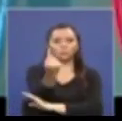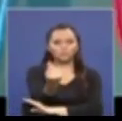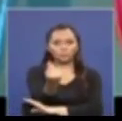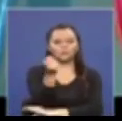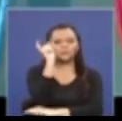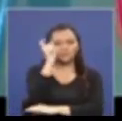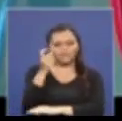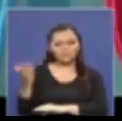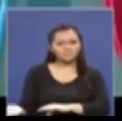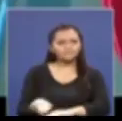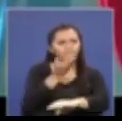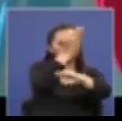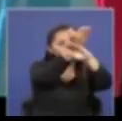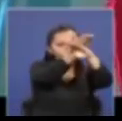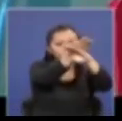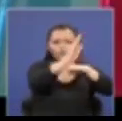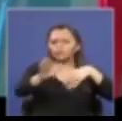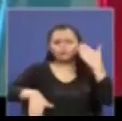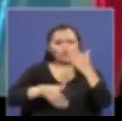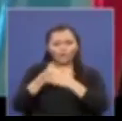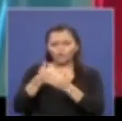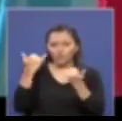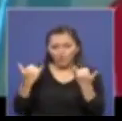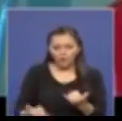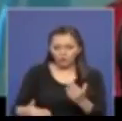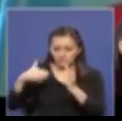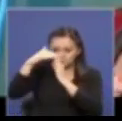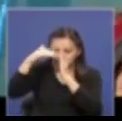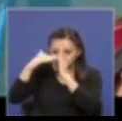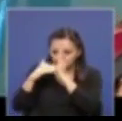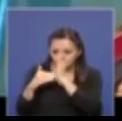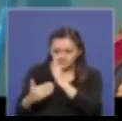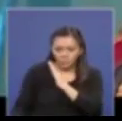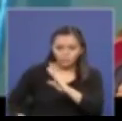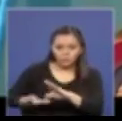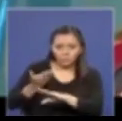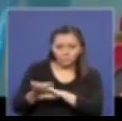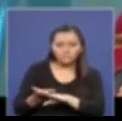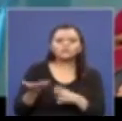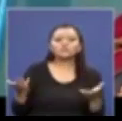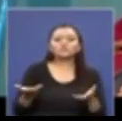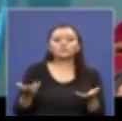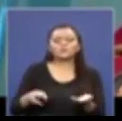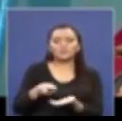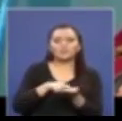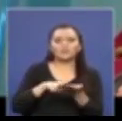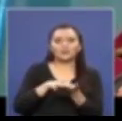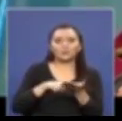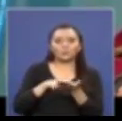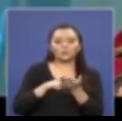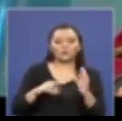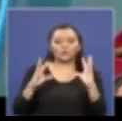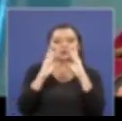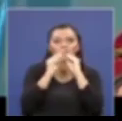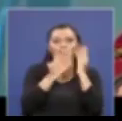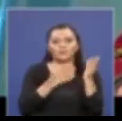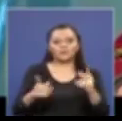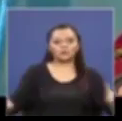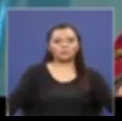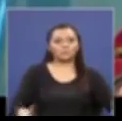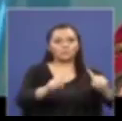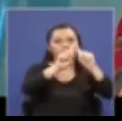con valentía todas las propuestas que aquí se han aprobado a la reunión cumbre de París